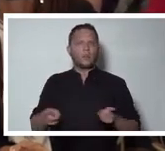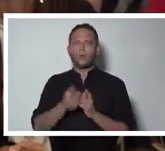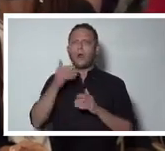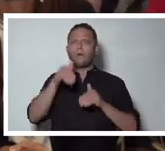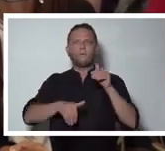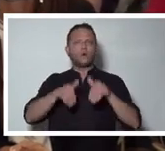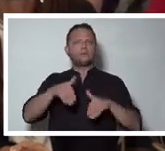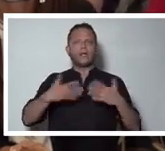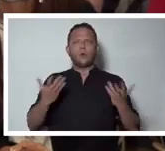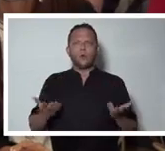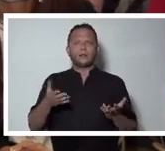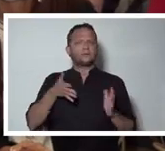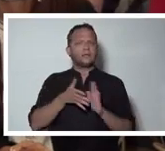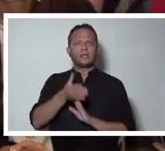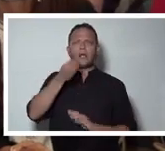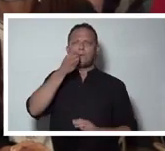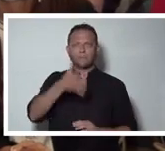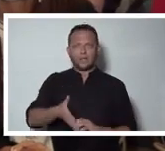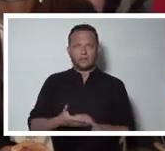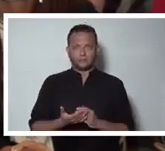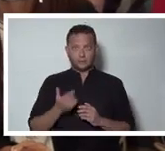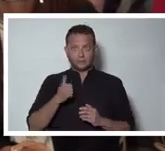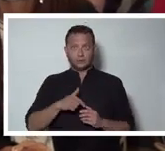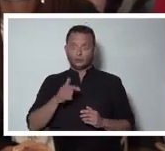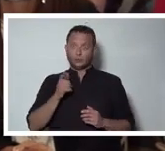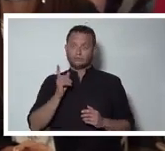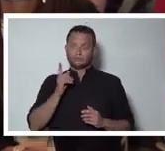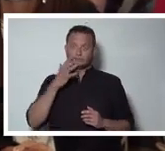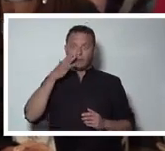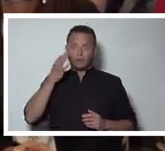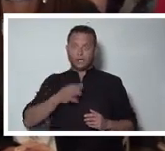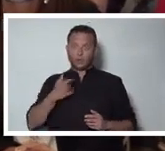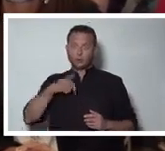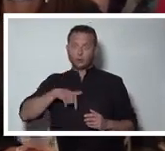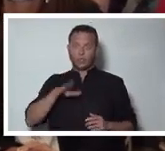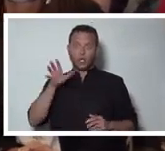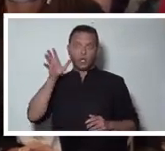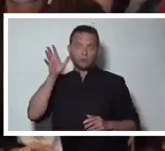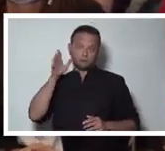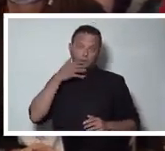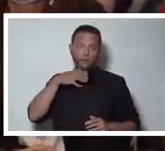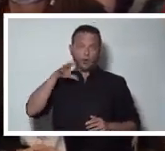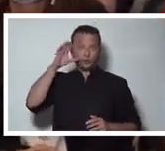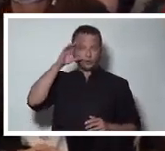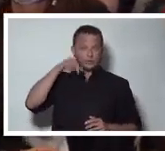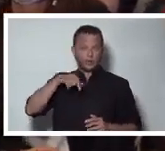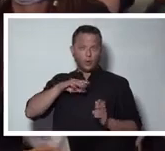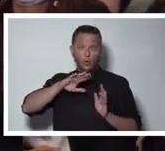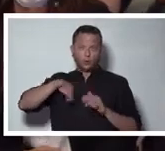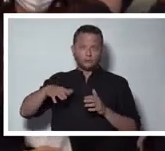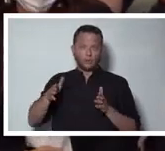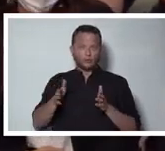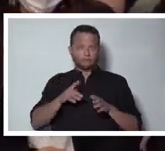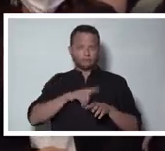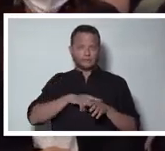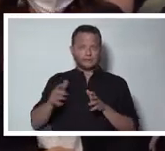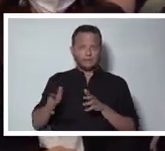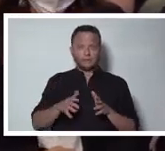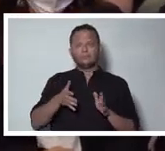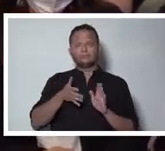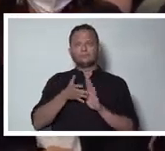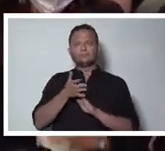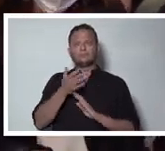lo que voten Esto es lo más peligroso que estamos escuchando en estos últimos tiempos y de alguna manera lo que están